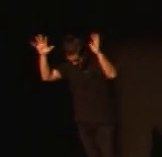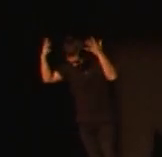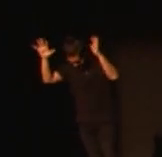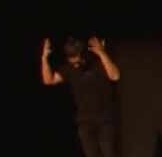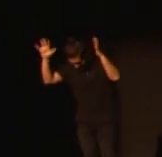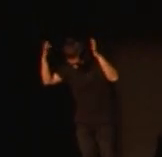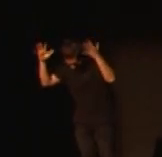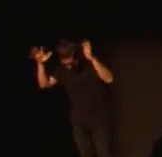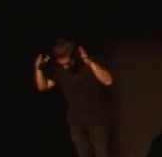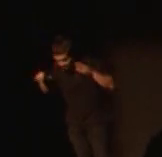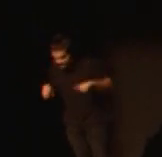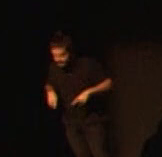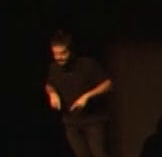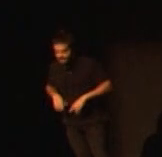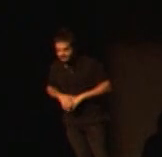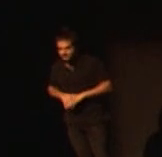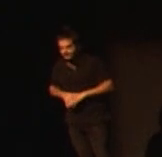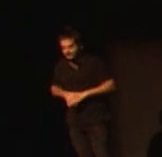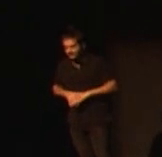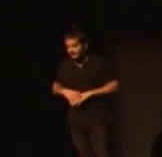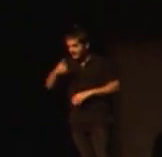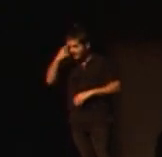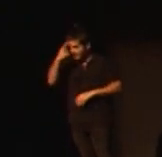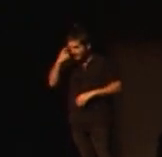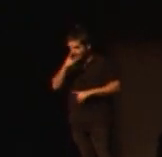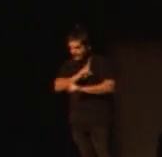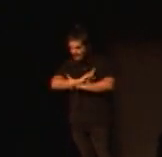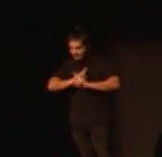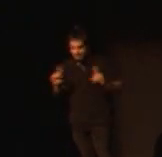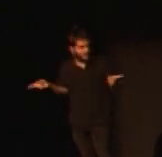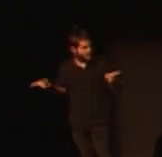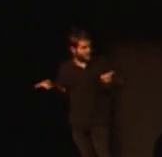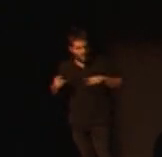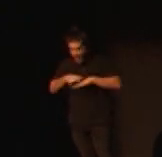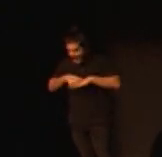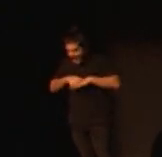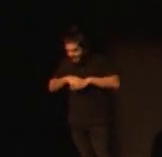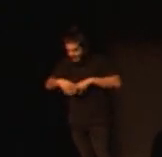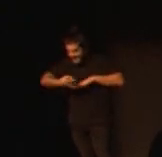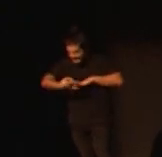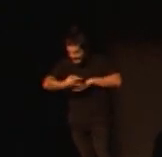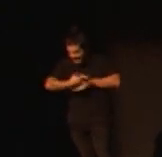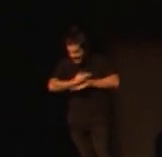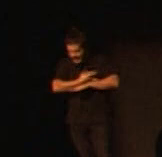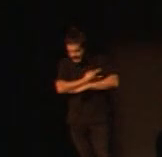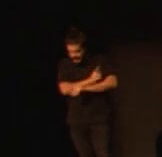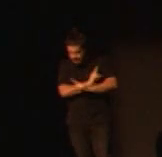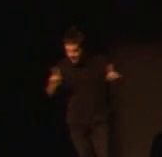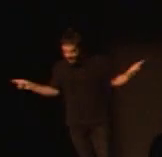Chica, ya, has pisado la vía. Recuerda que está prohibido cruzar las vías salvo por las zonas habilitadas para